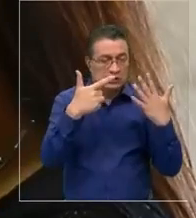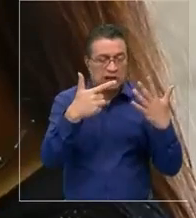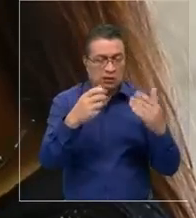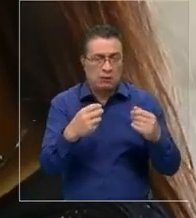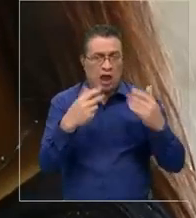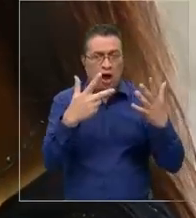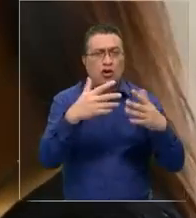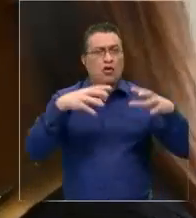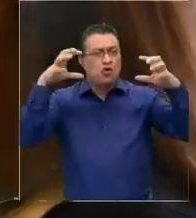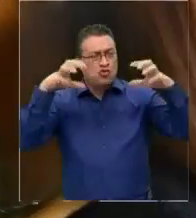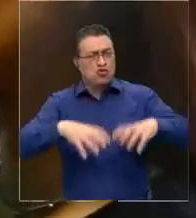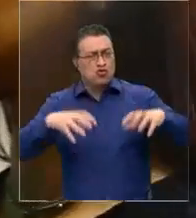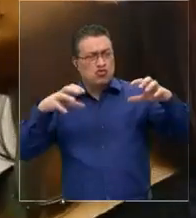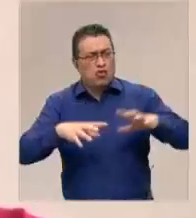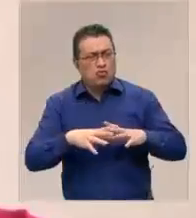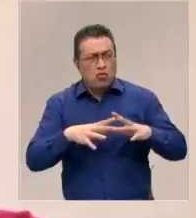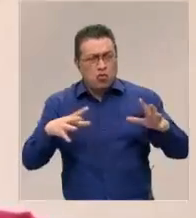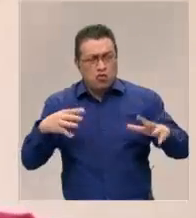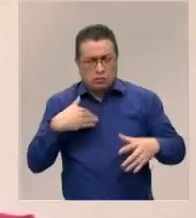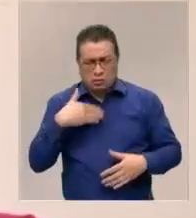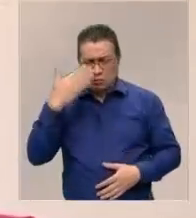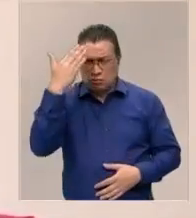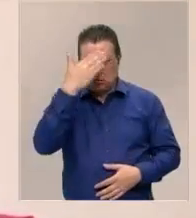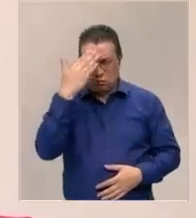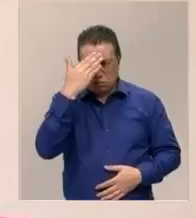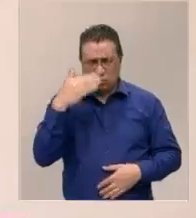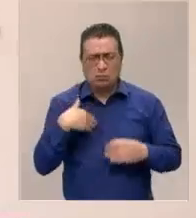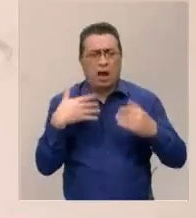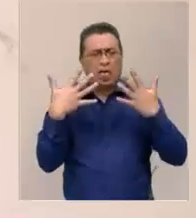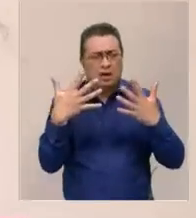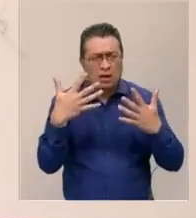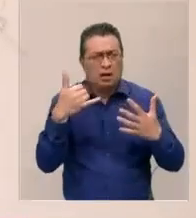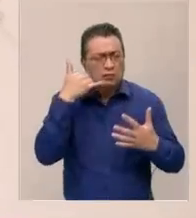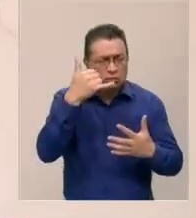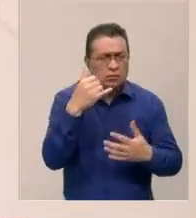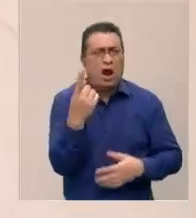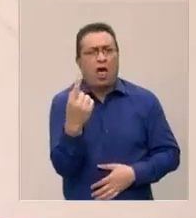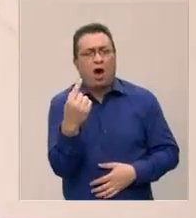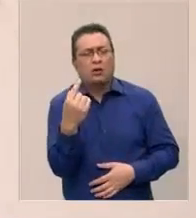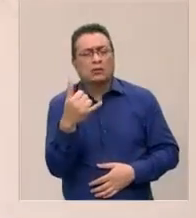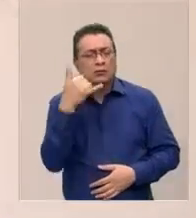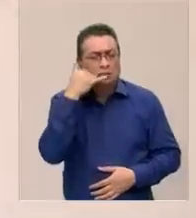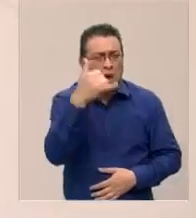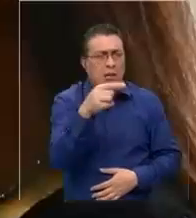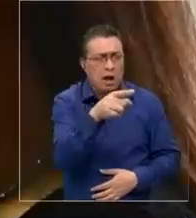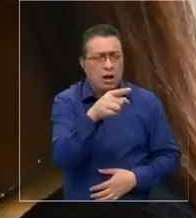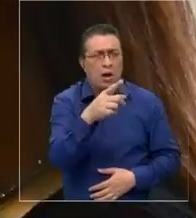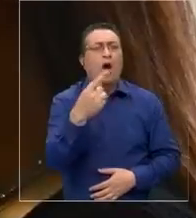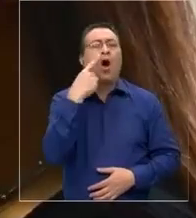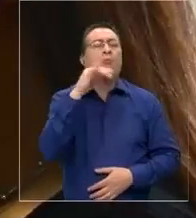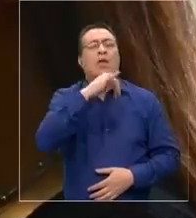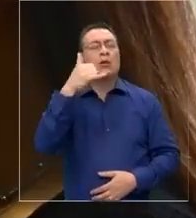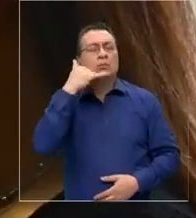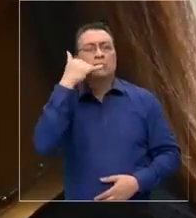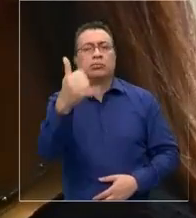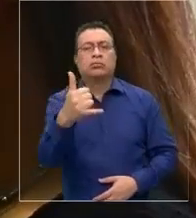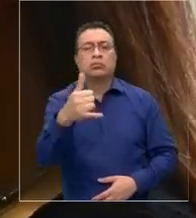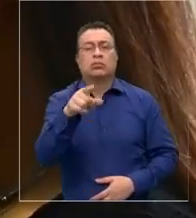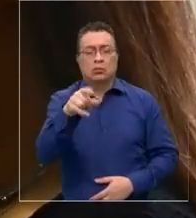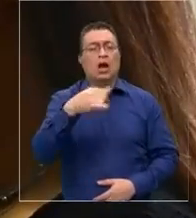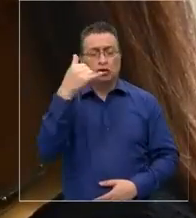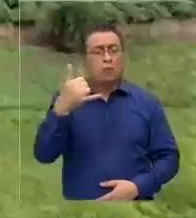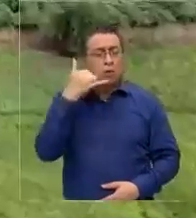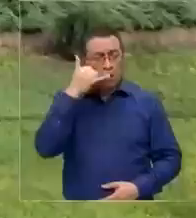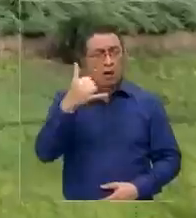como llovía tanto, me empecé a preocupar. Ahí la llamo hasta como a las 10. Después ya a las 11, empiezo a llamarla a ella y lo llamo a él. Porque Cristian siempre me contestaba